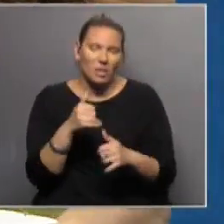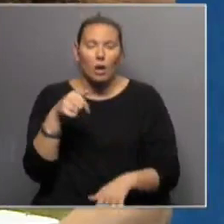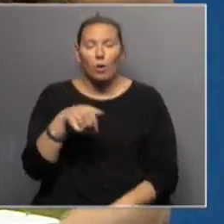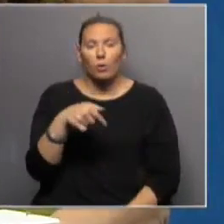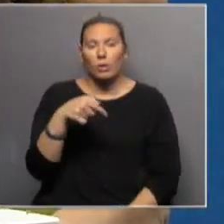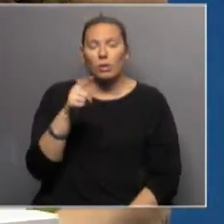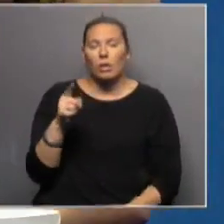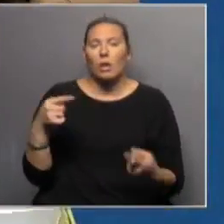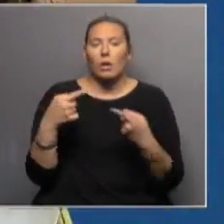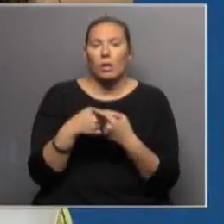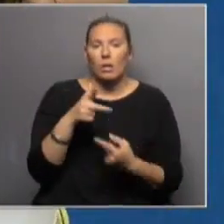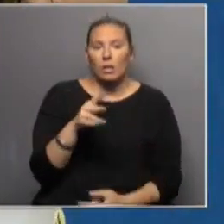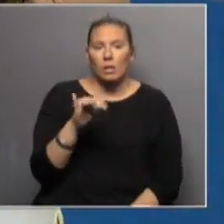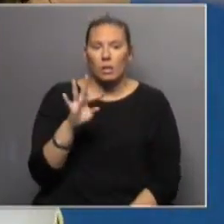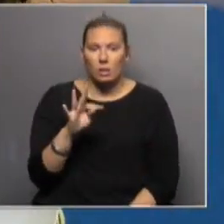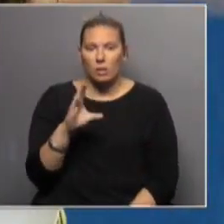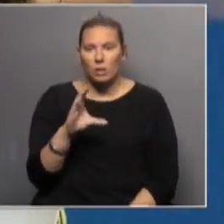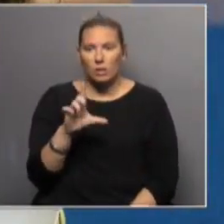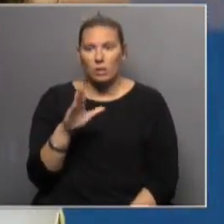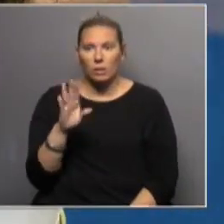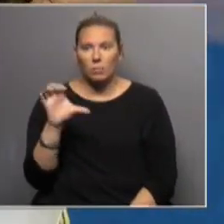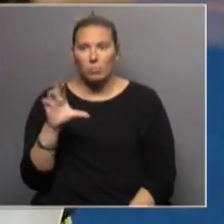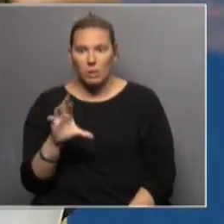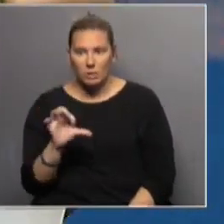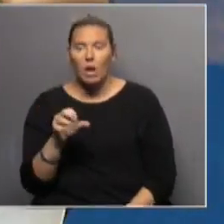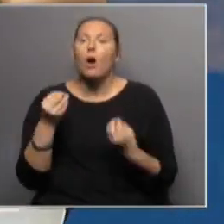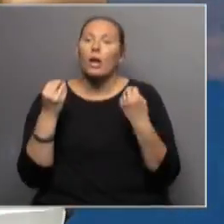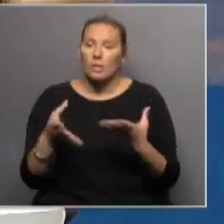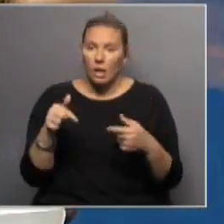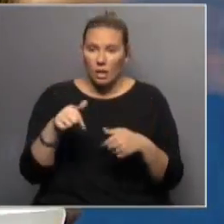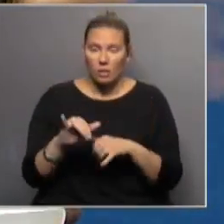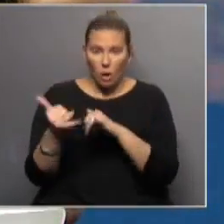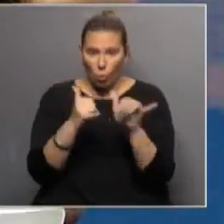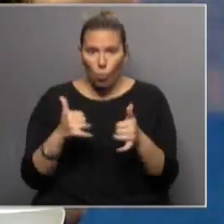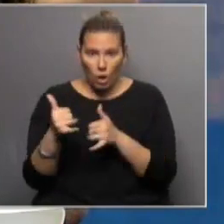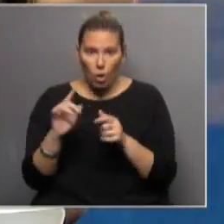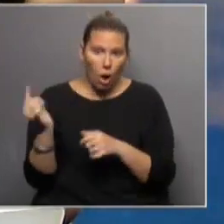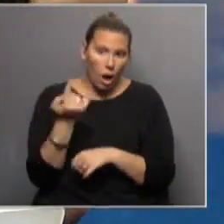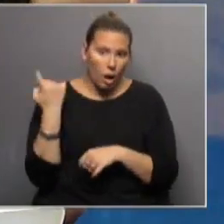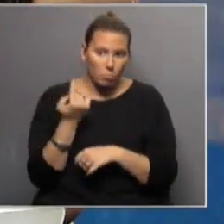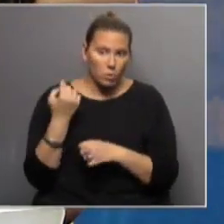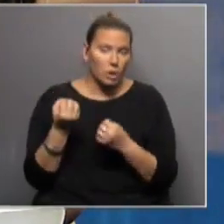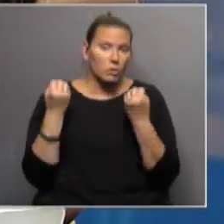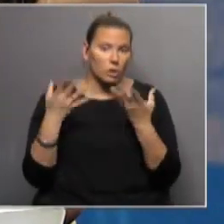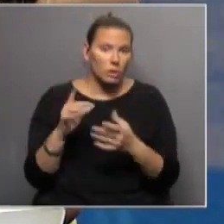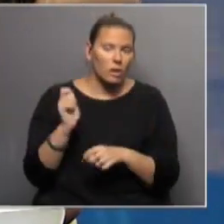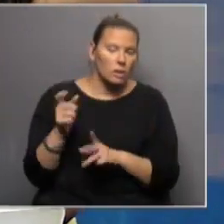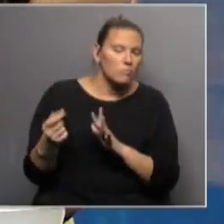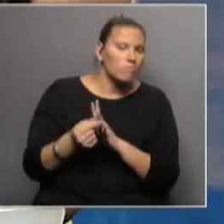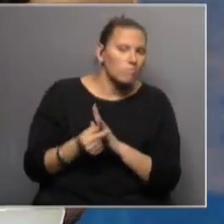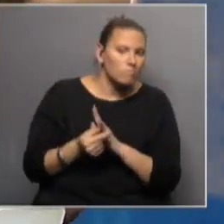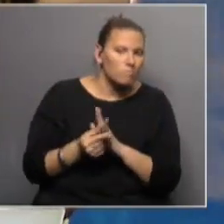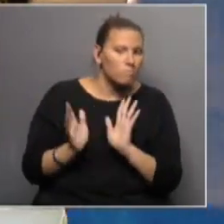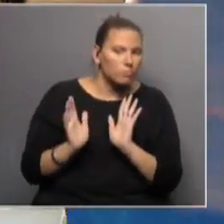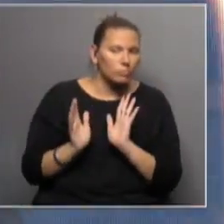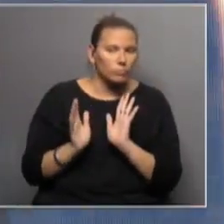horas, juega Heat Clippers. Lindo juego. ¿Cómo ves el juego y el campeonato en general? ¿Quién está para llevarse el anillo? Vos sabés